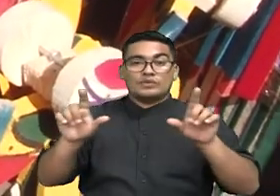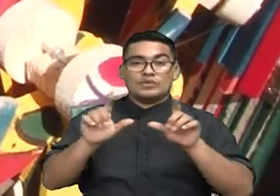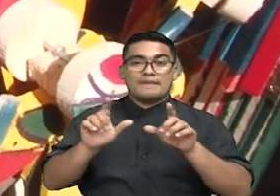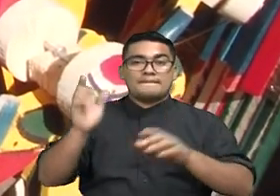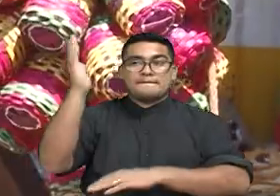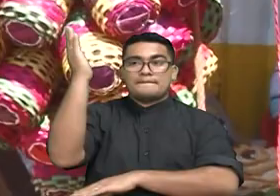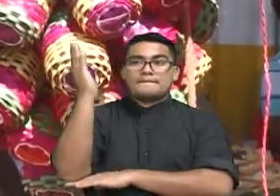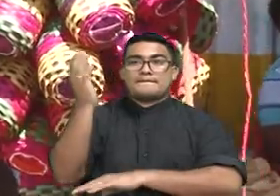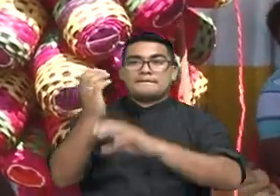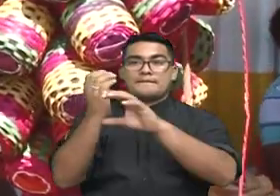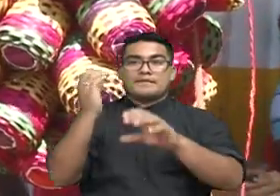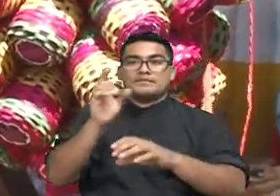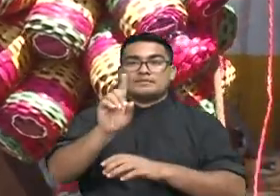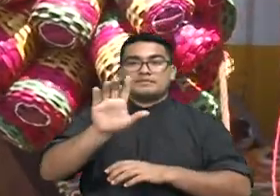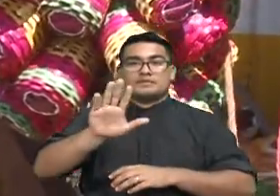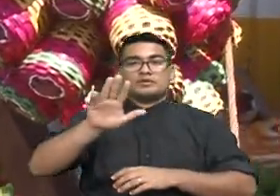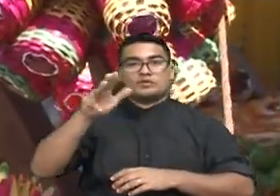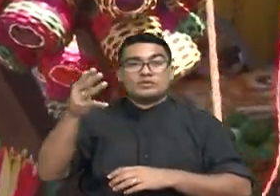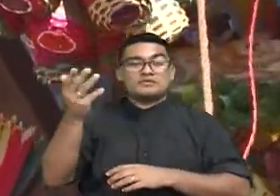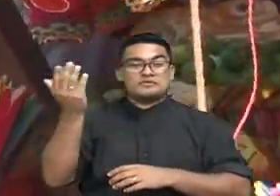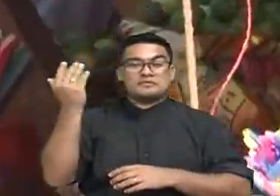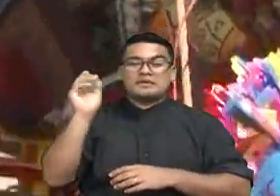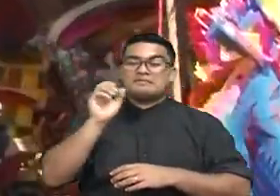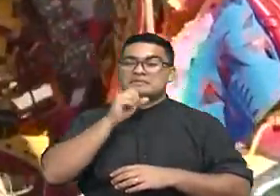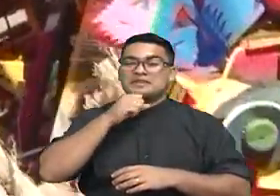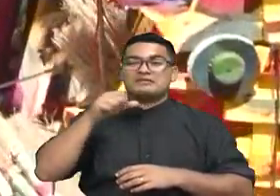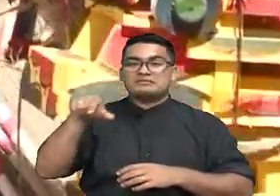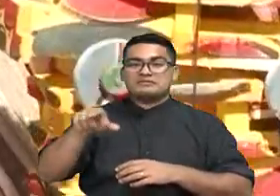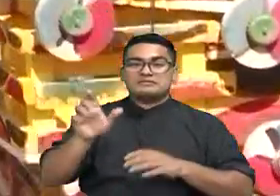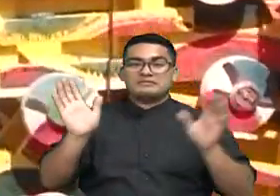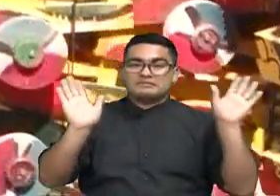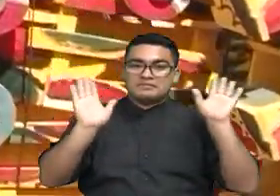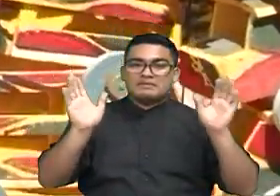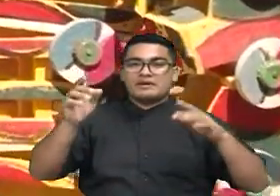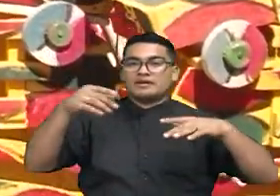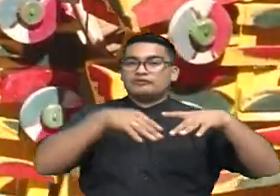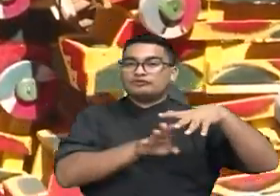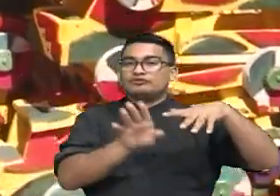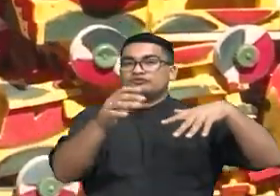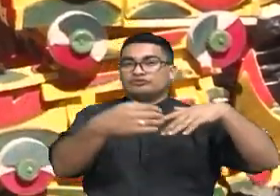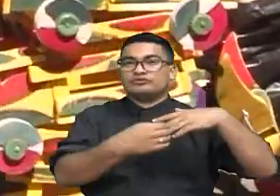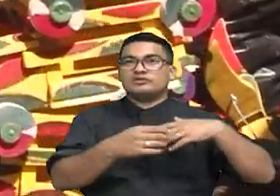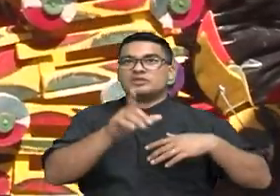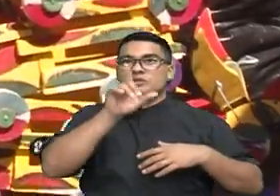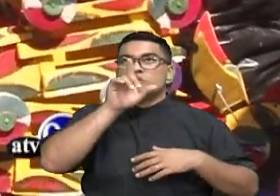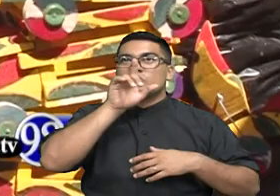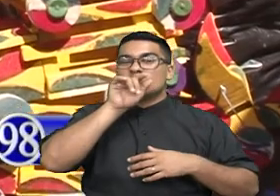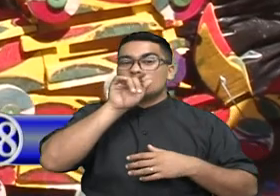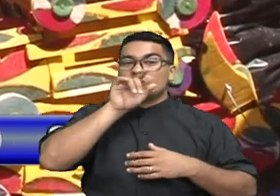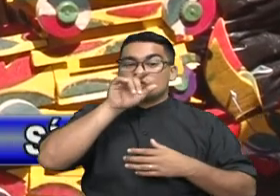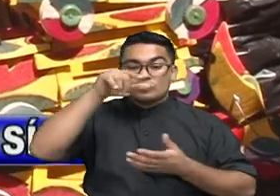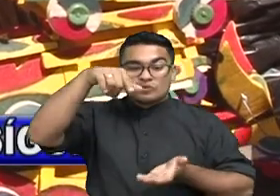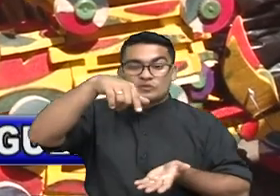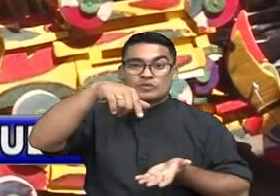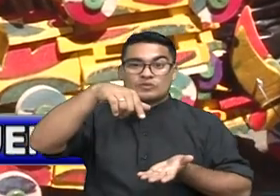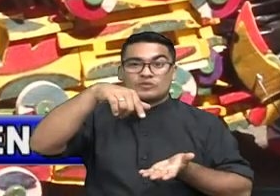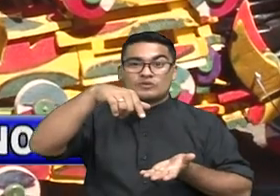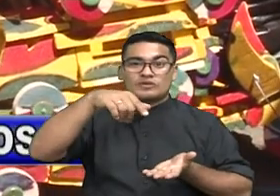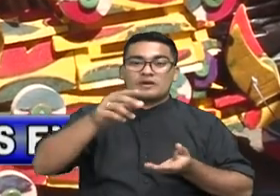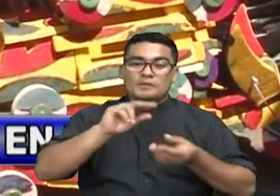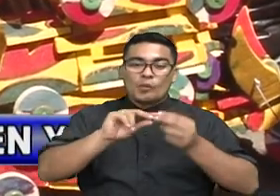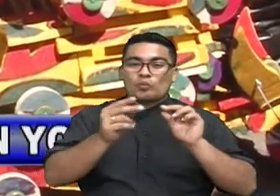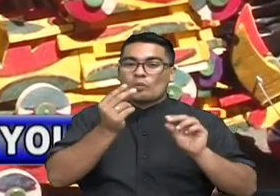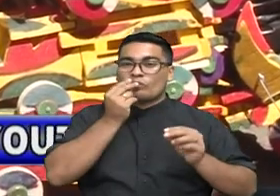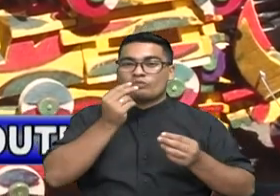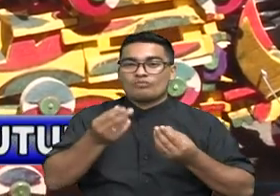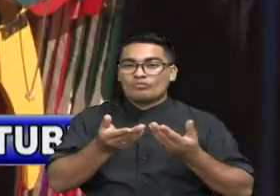de la ruta 159 en el mercado mayoreo, usted también podrá encontrar gallitos de maderas y dulces para compartir en el